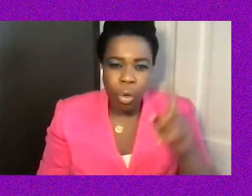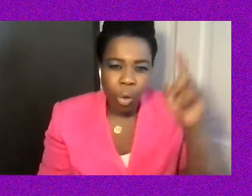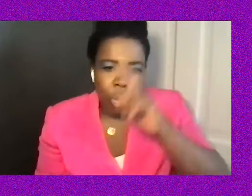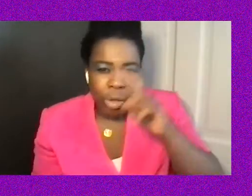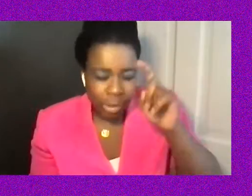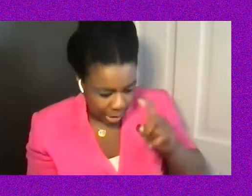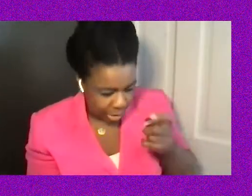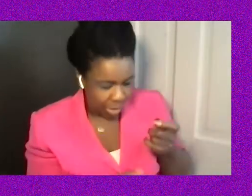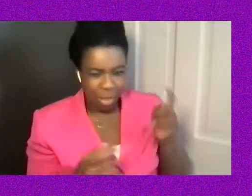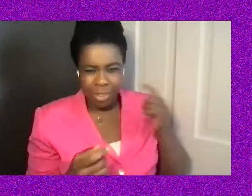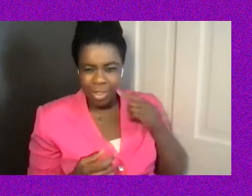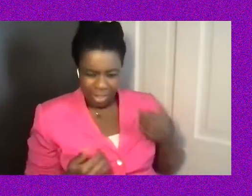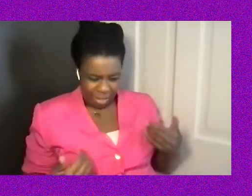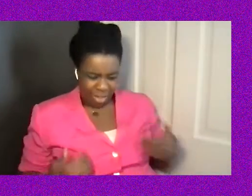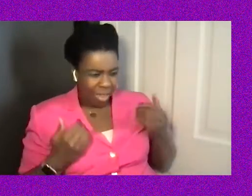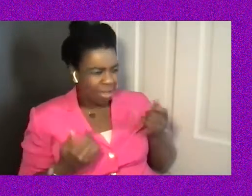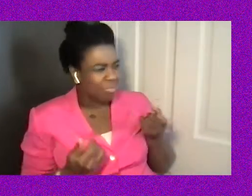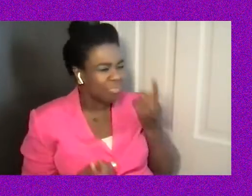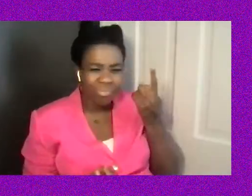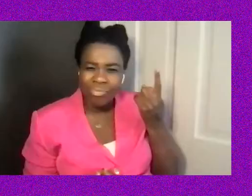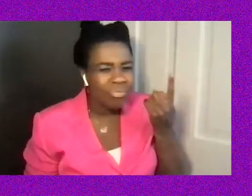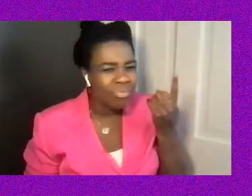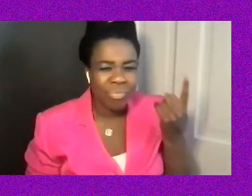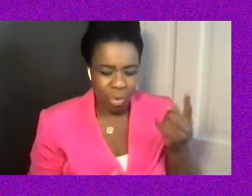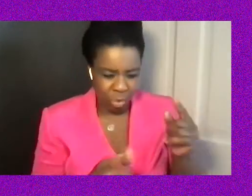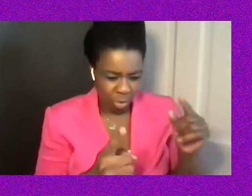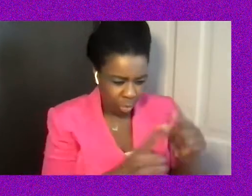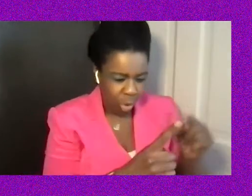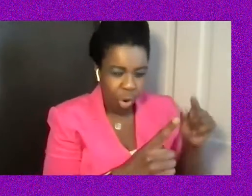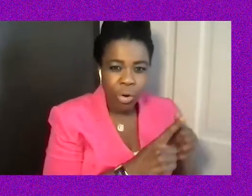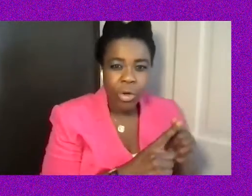esperando en sus piernas para seguridad, su canción con